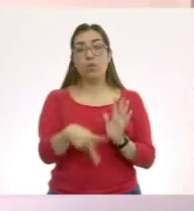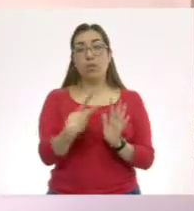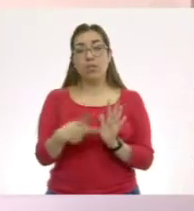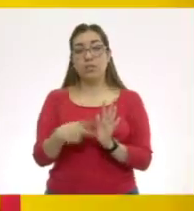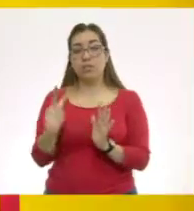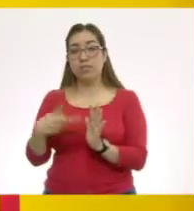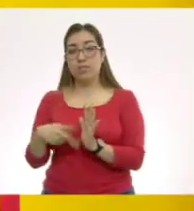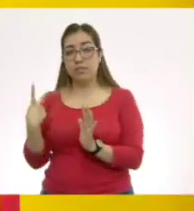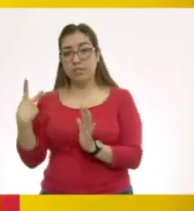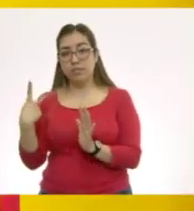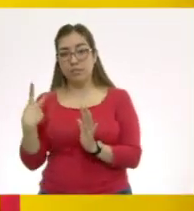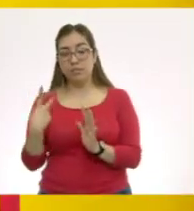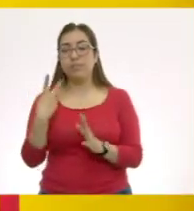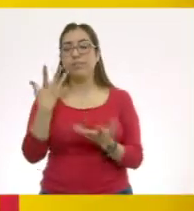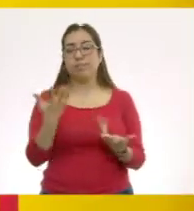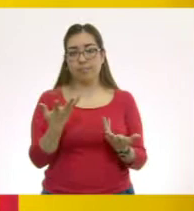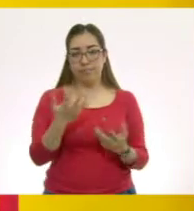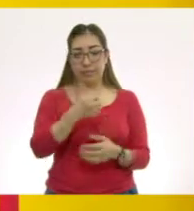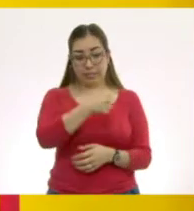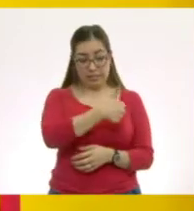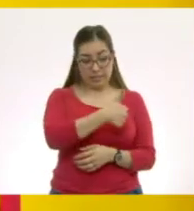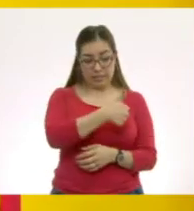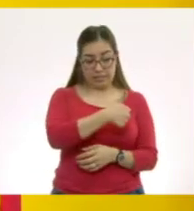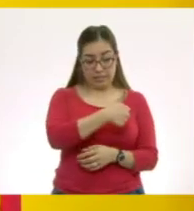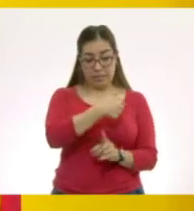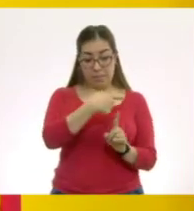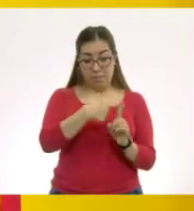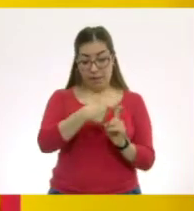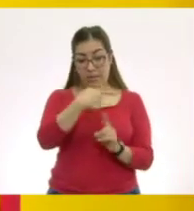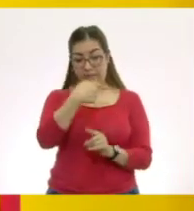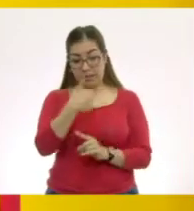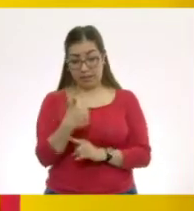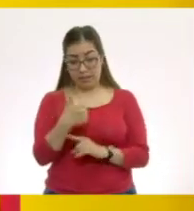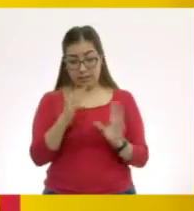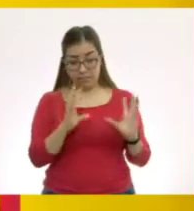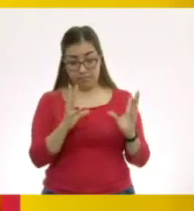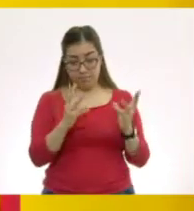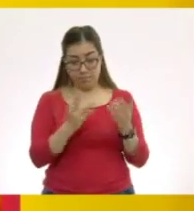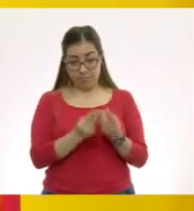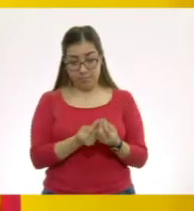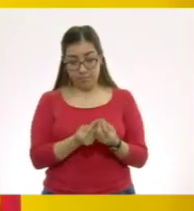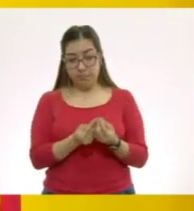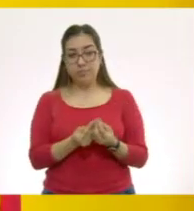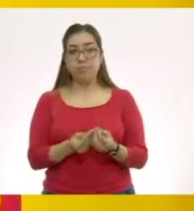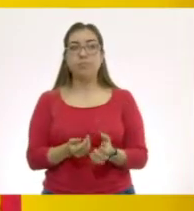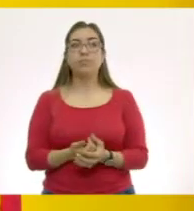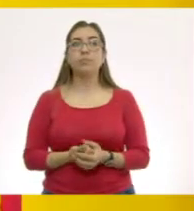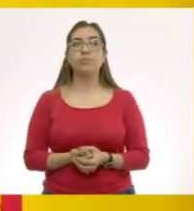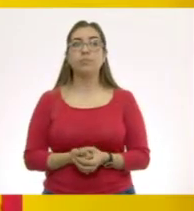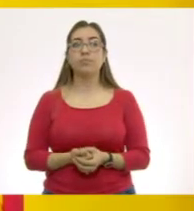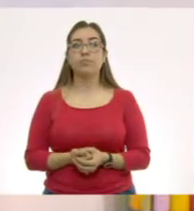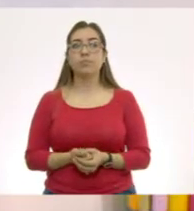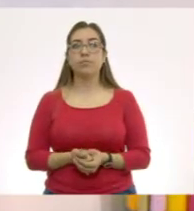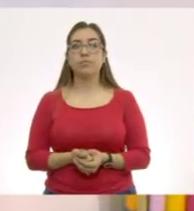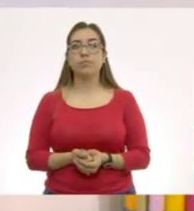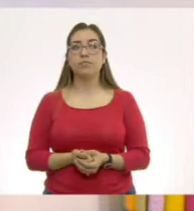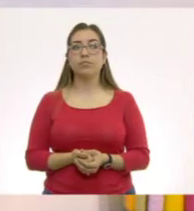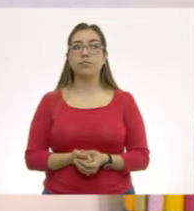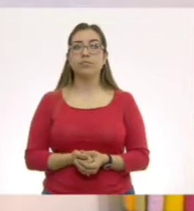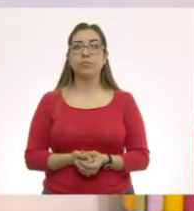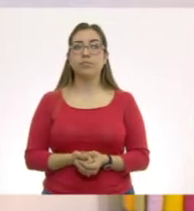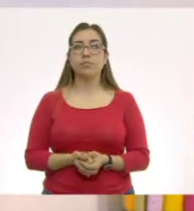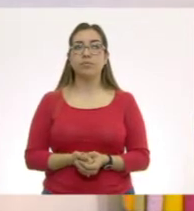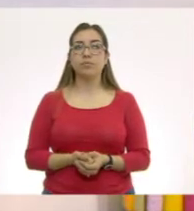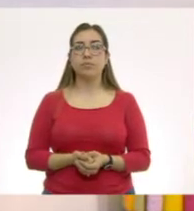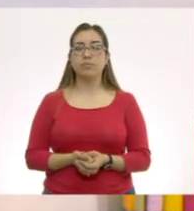entonces, 6, le sumo otro 6. ¿A qué número voy a caer? A ver. Puedo hacer la cuenta aquí.